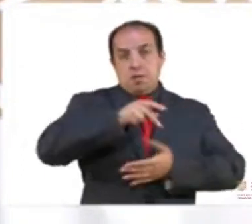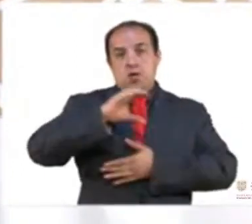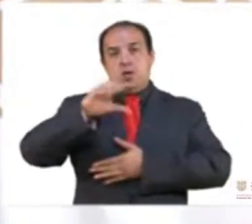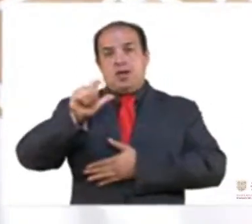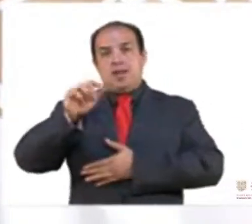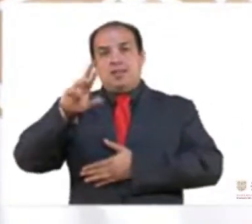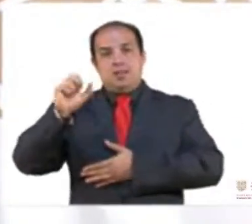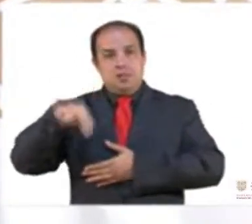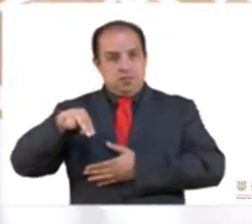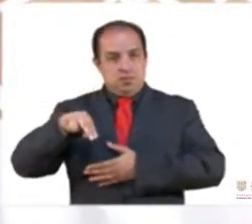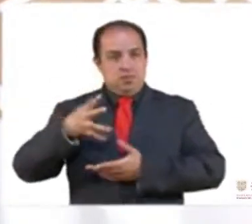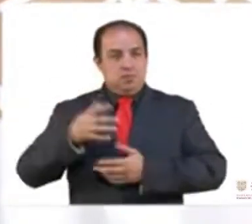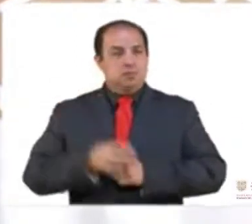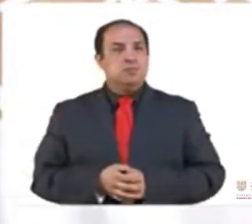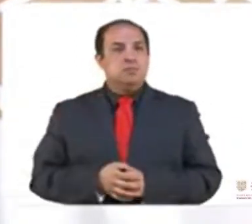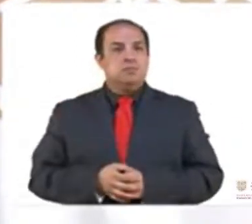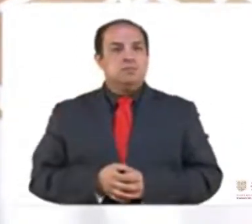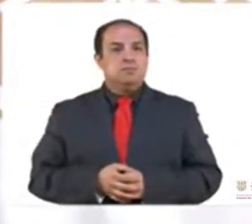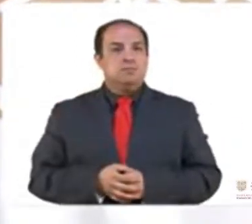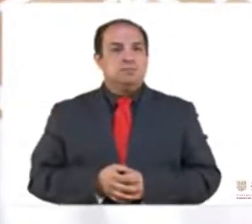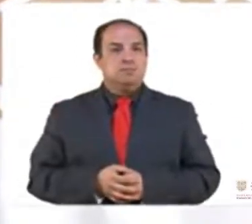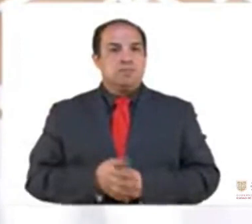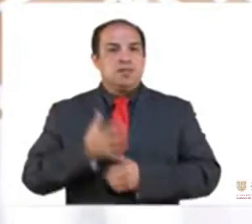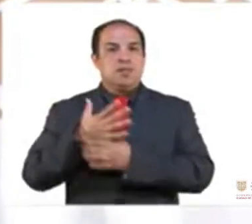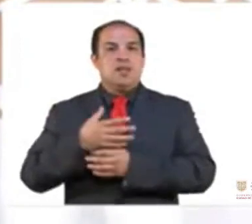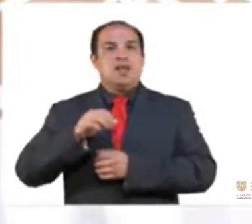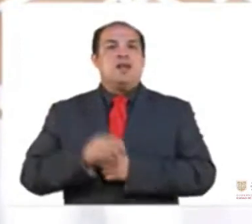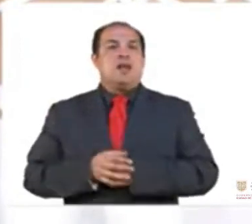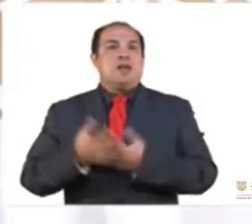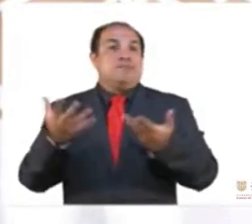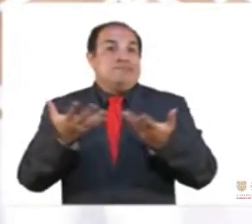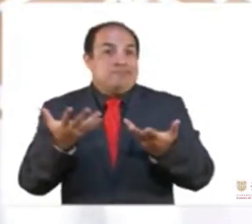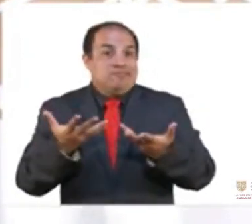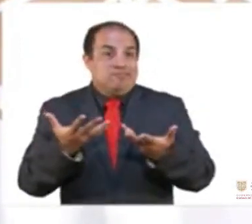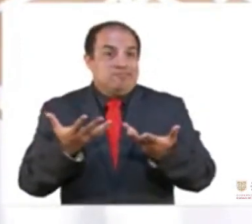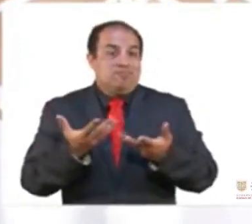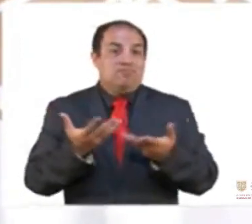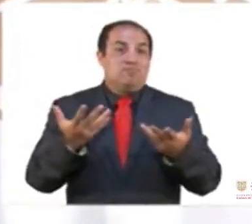pues, fue haiga sido como haiga sido, reconocido por él mismo.